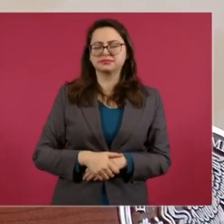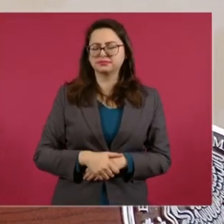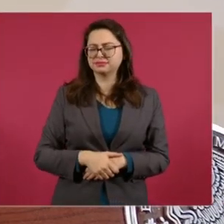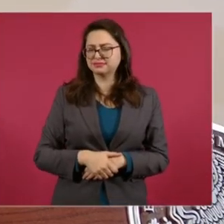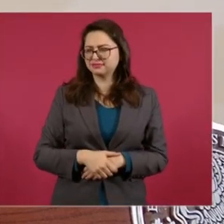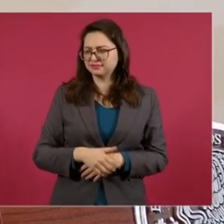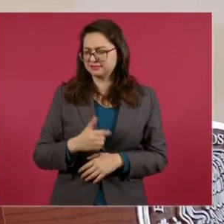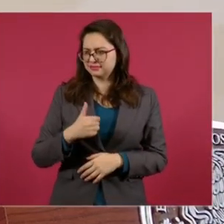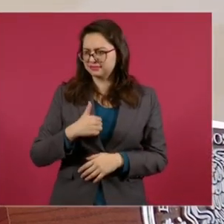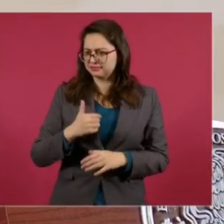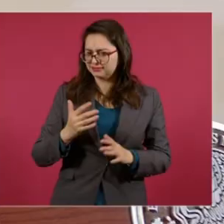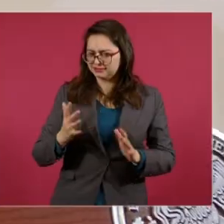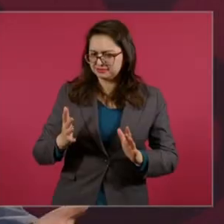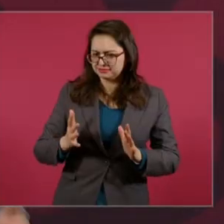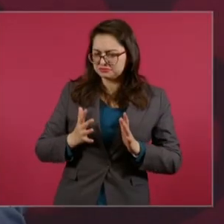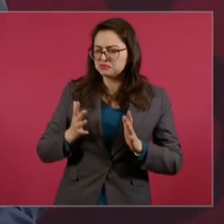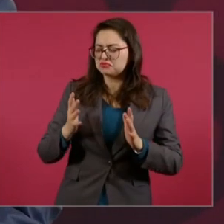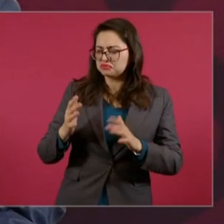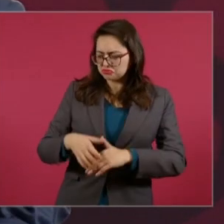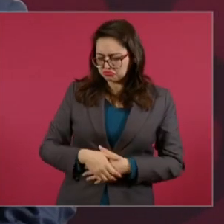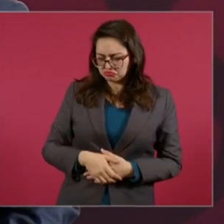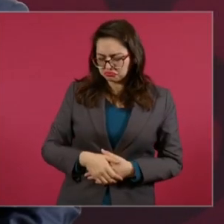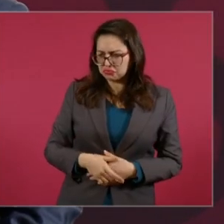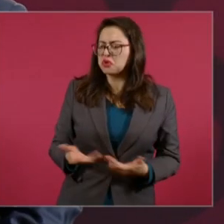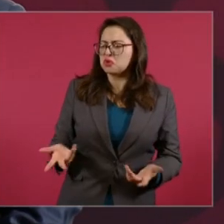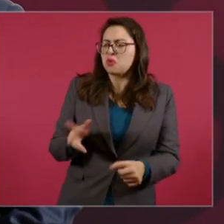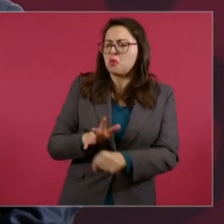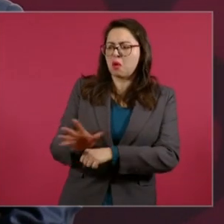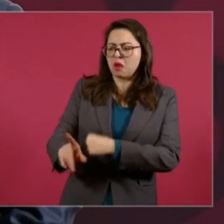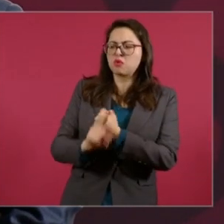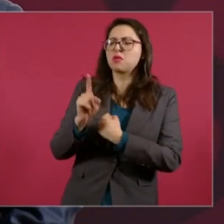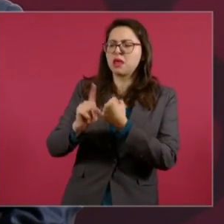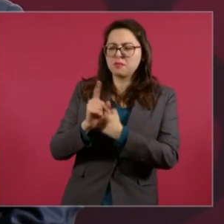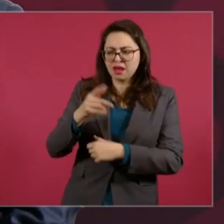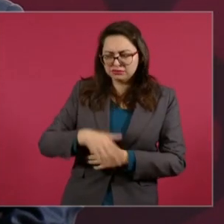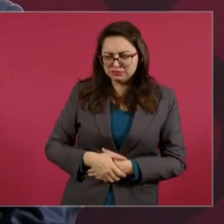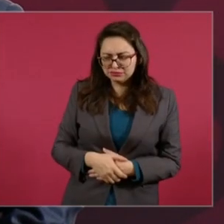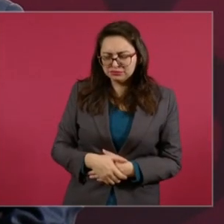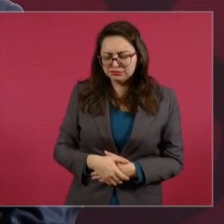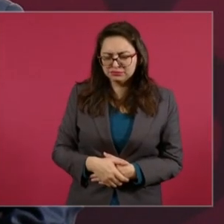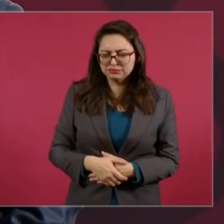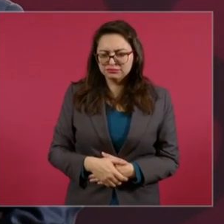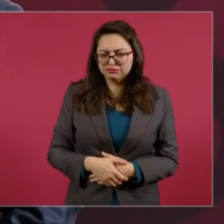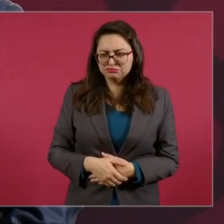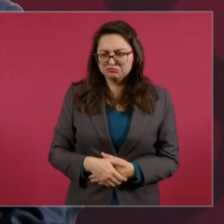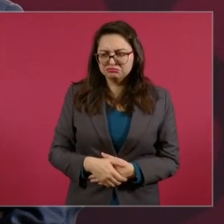¿y por qué les genera tanta preocupación?